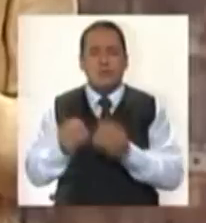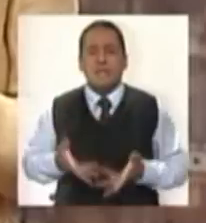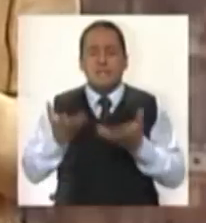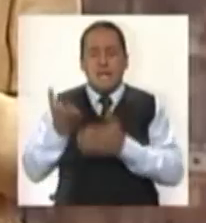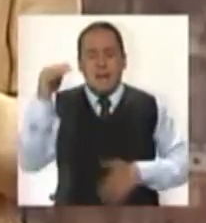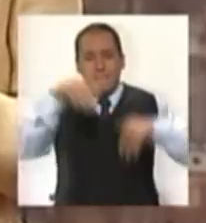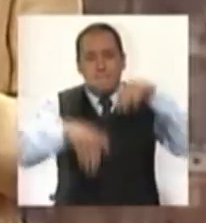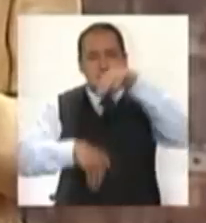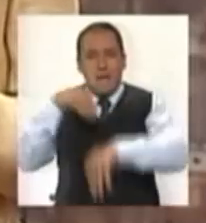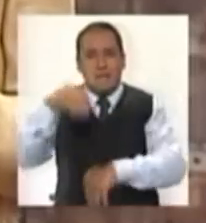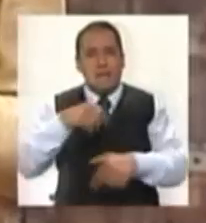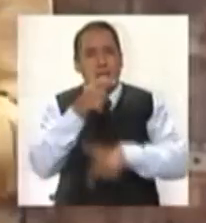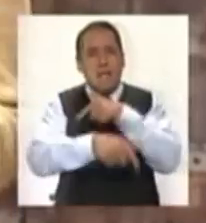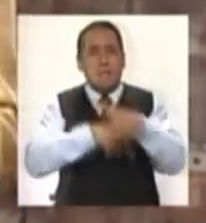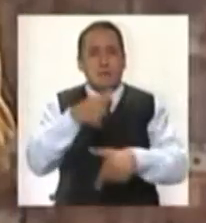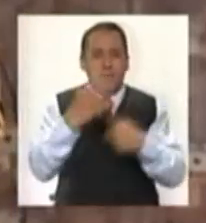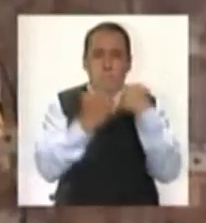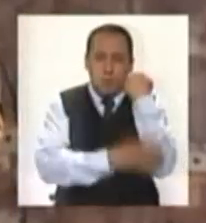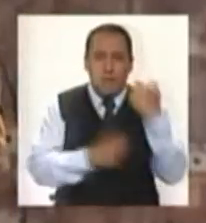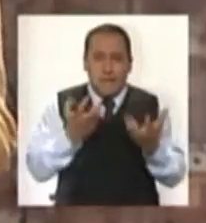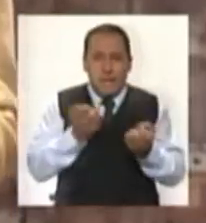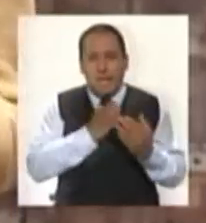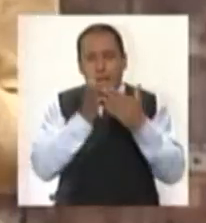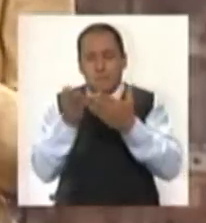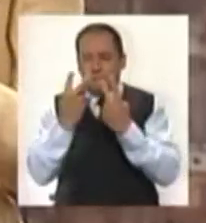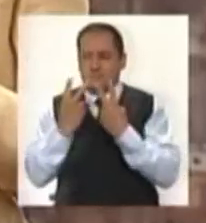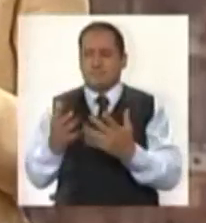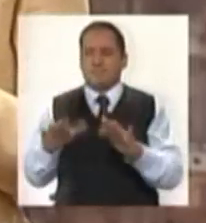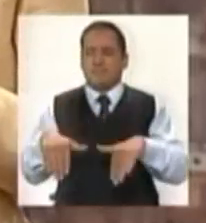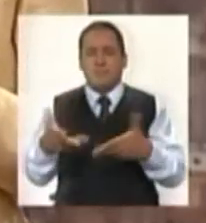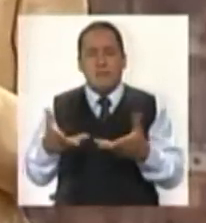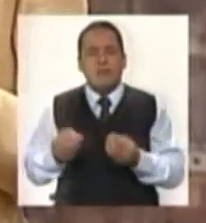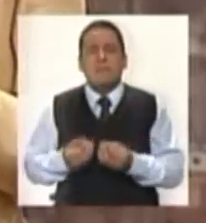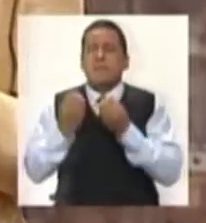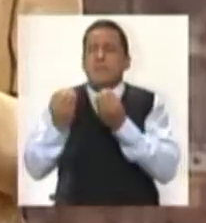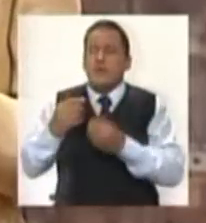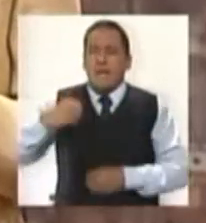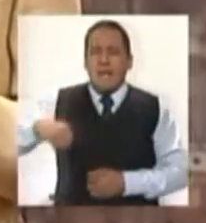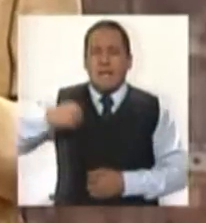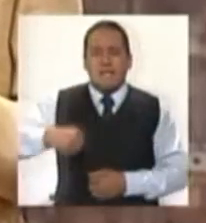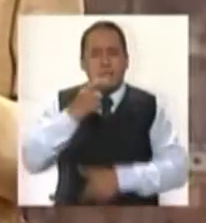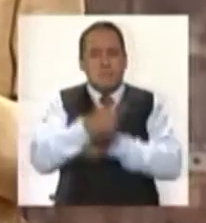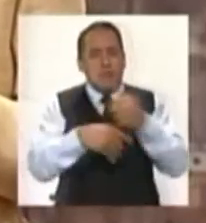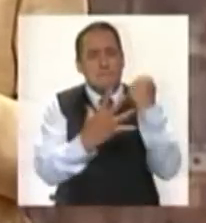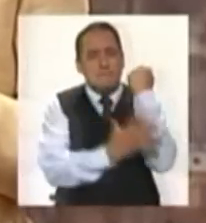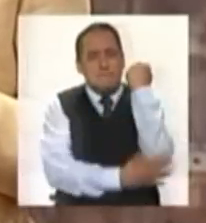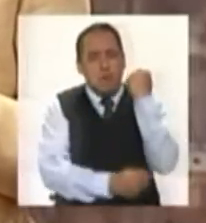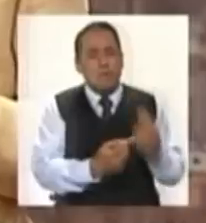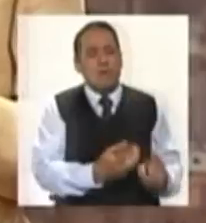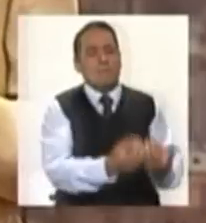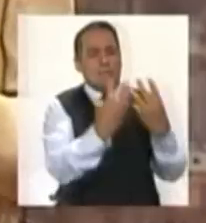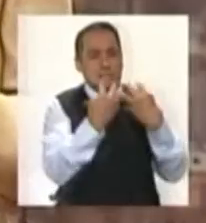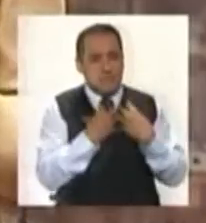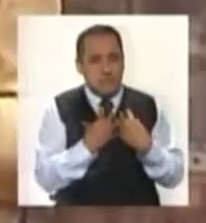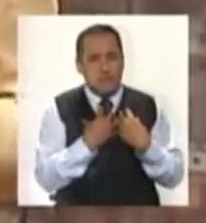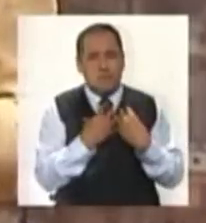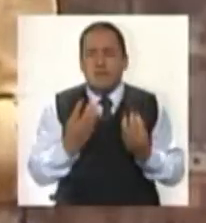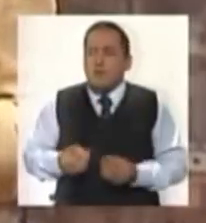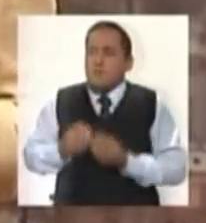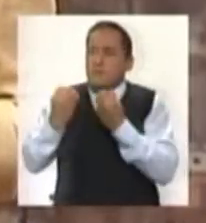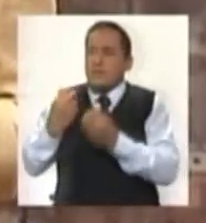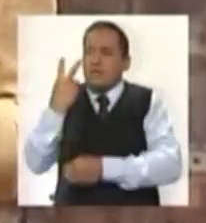que merecen las clases menos favorecidas. Señora Villarán de la Puente, los vecinos más necesitados me piden preguntarle, ¿por